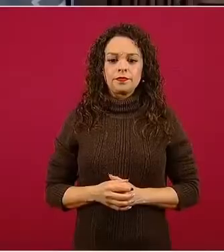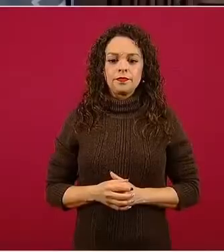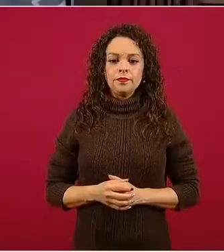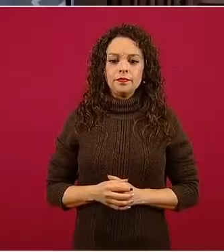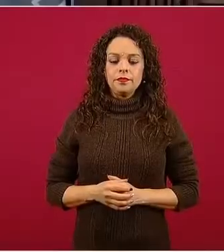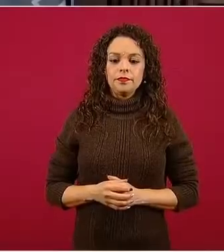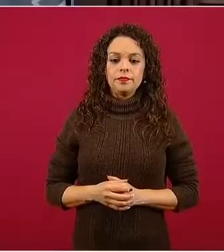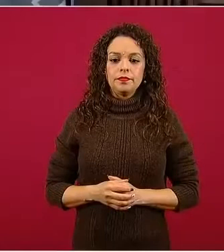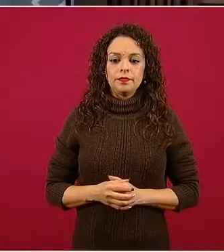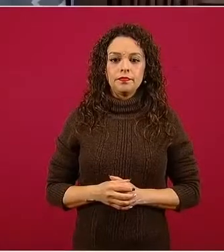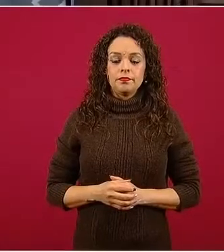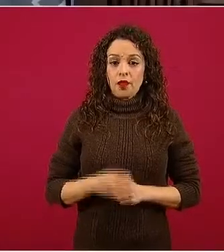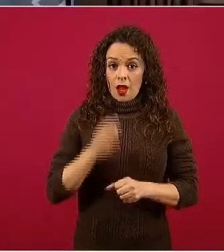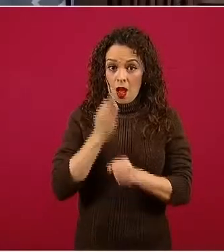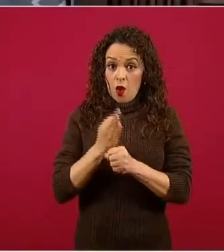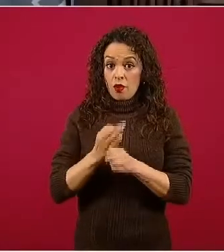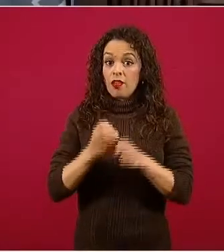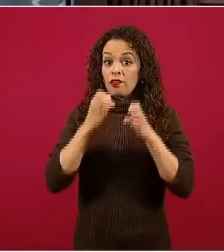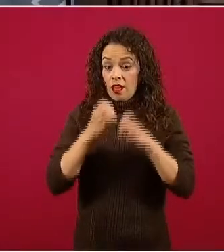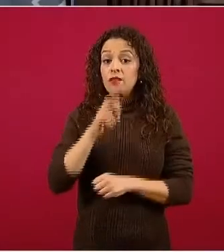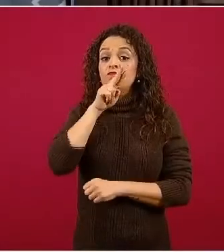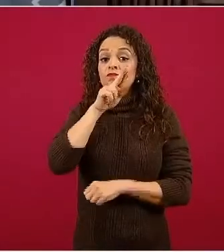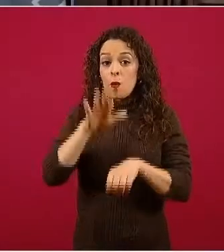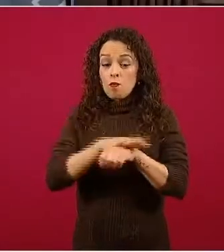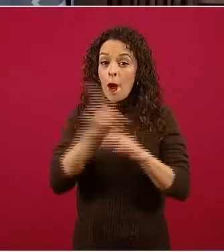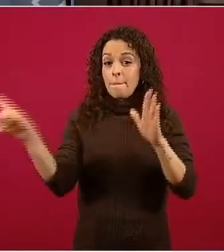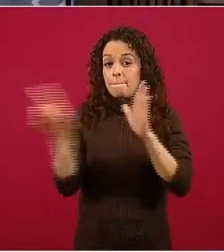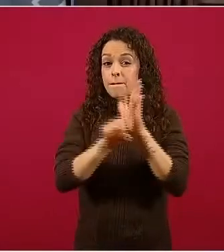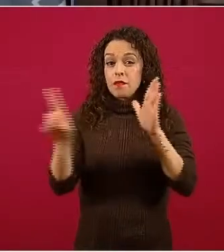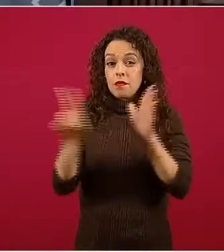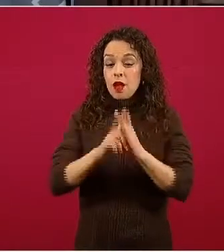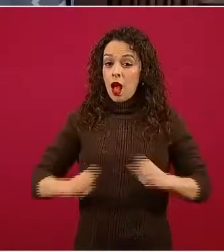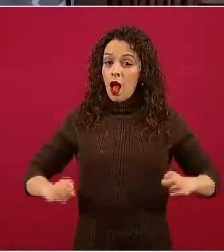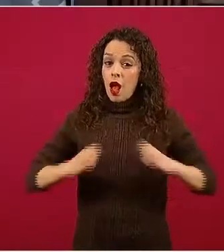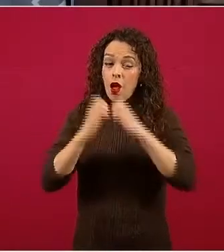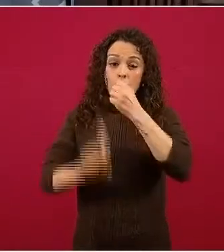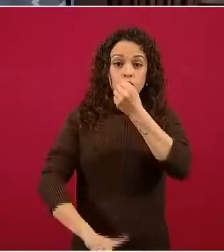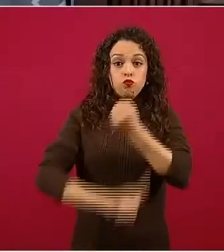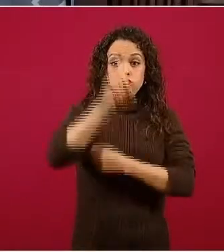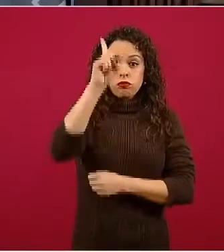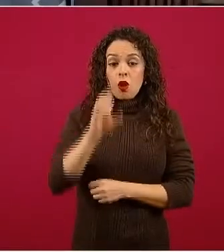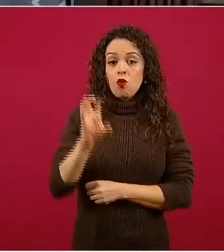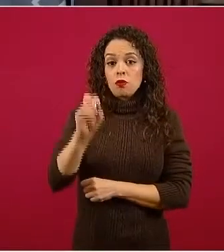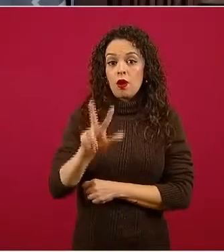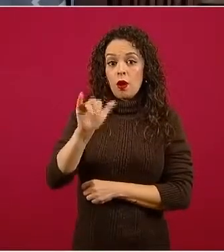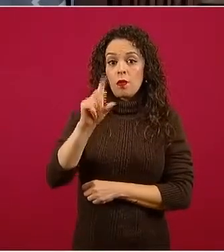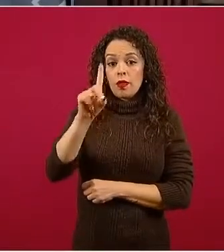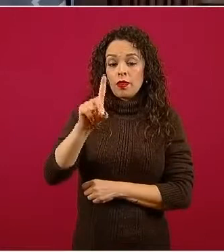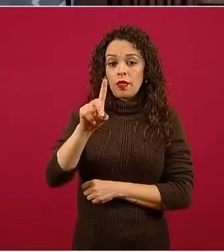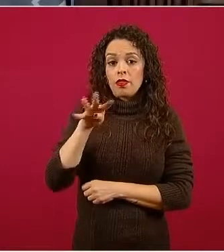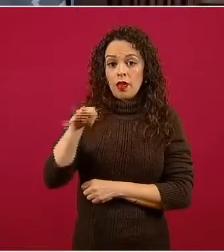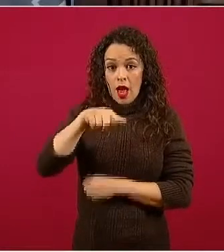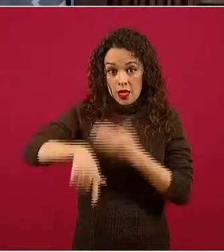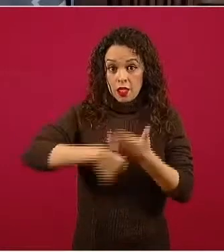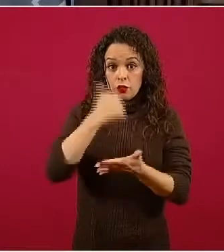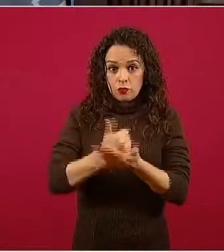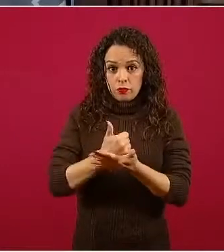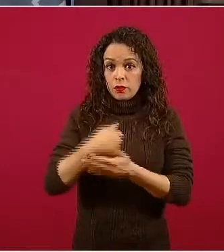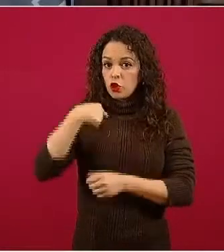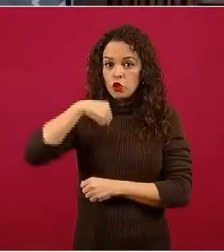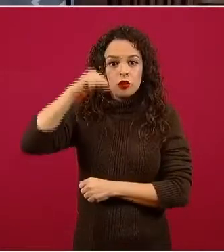Estamos en alerta por COVID-19, en emergencia por COVID-19 en la ciudad. Siempre he hablado con la